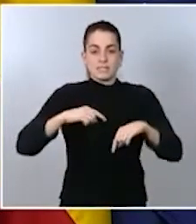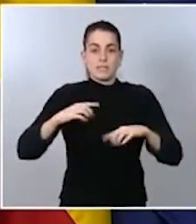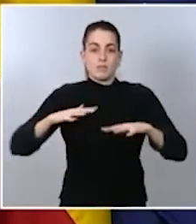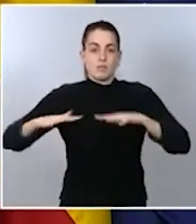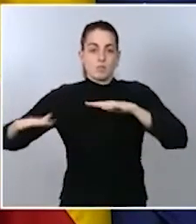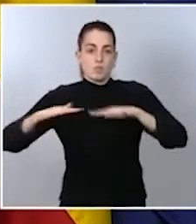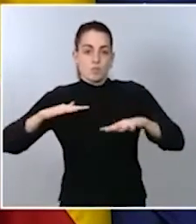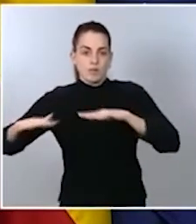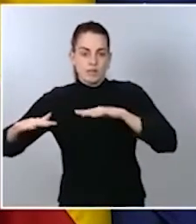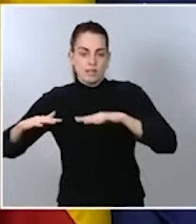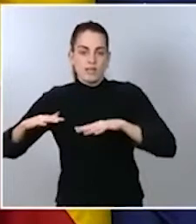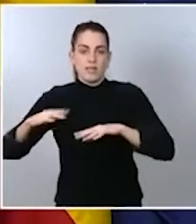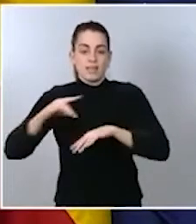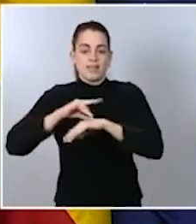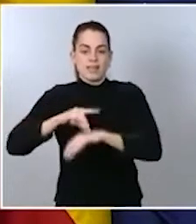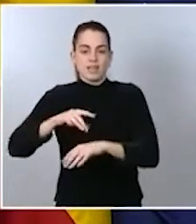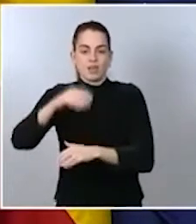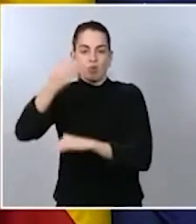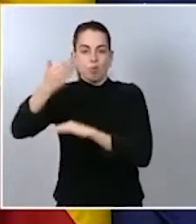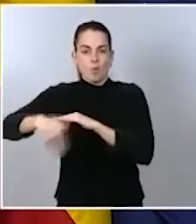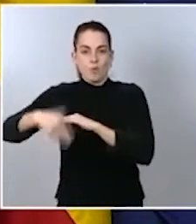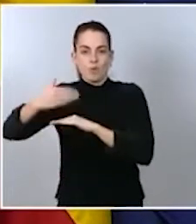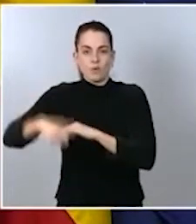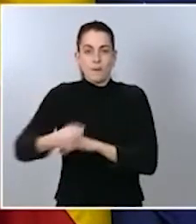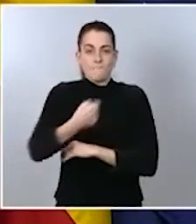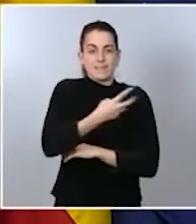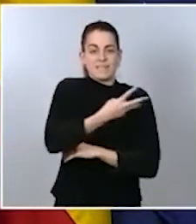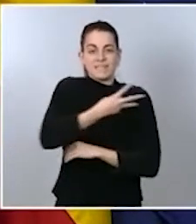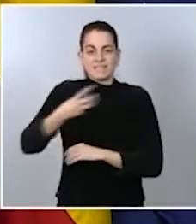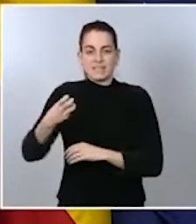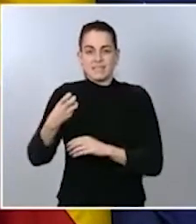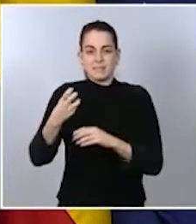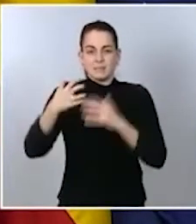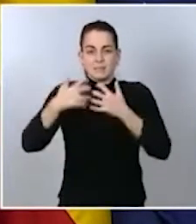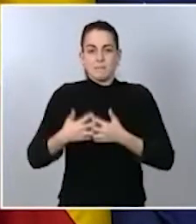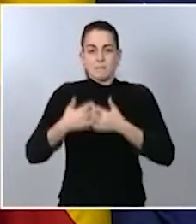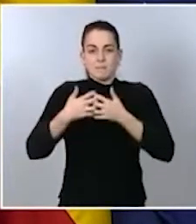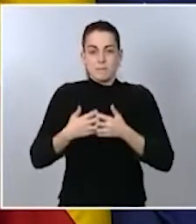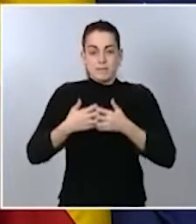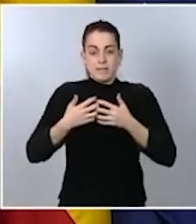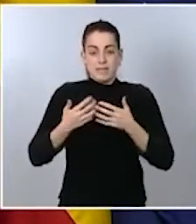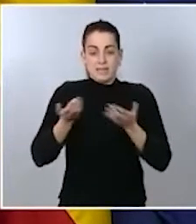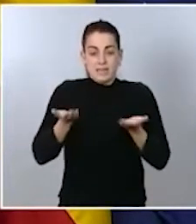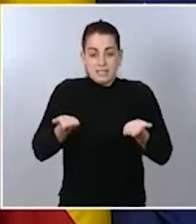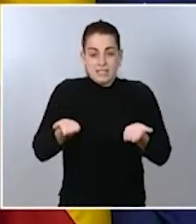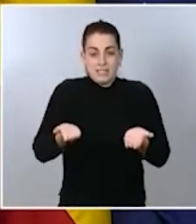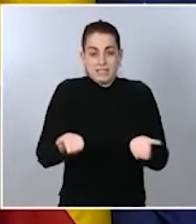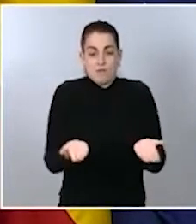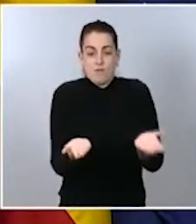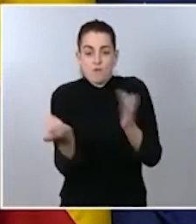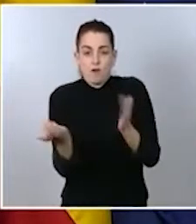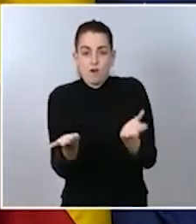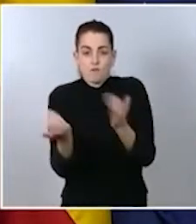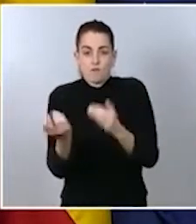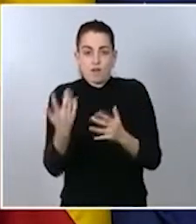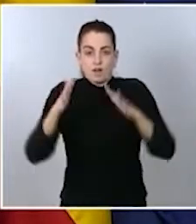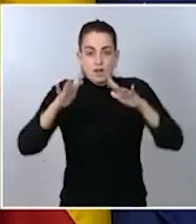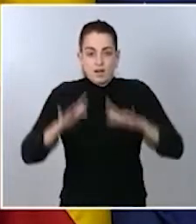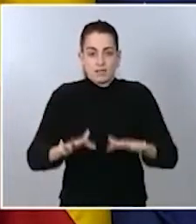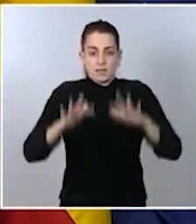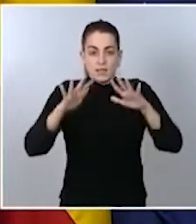se activaron 1300 máquinas quitanieves y 3.000 operarios que llevan trabajando en las carreteras